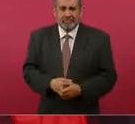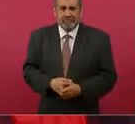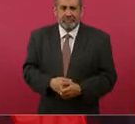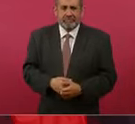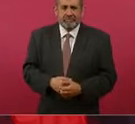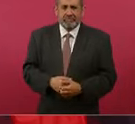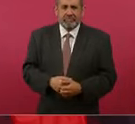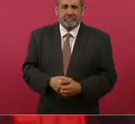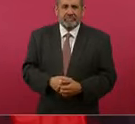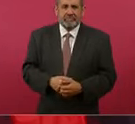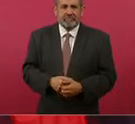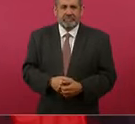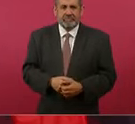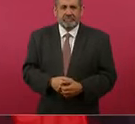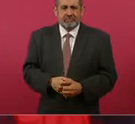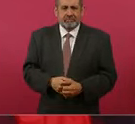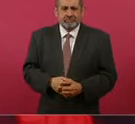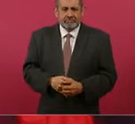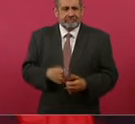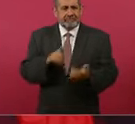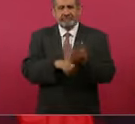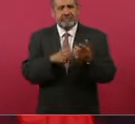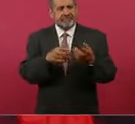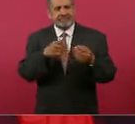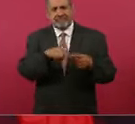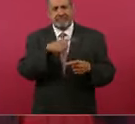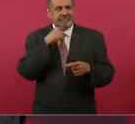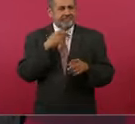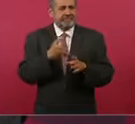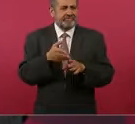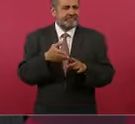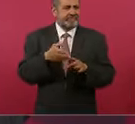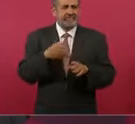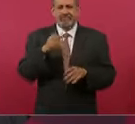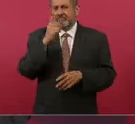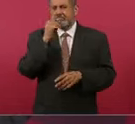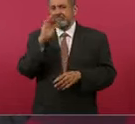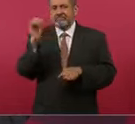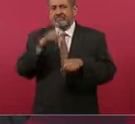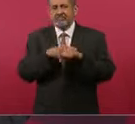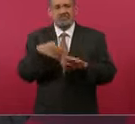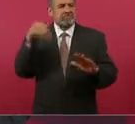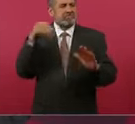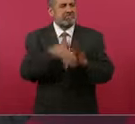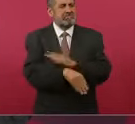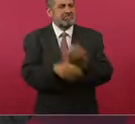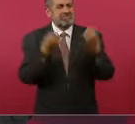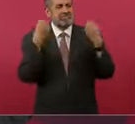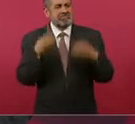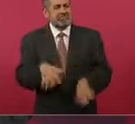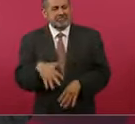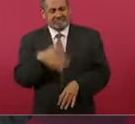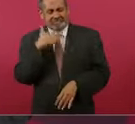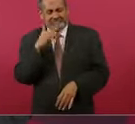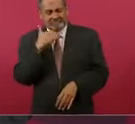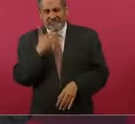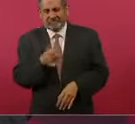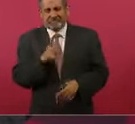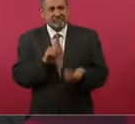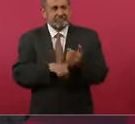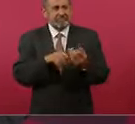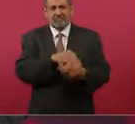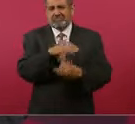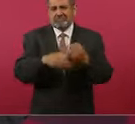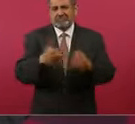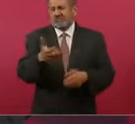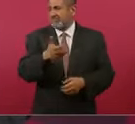o no se hubiese echado a perder la llamada Policía Federal, y todo lo que